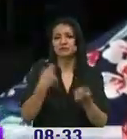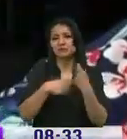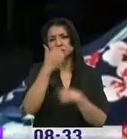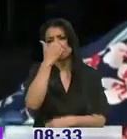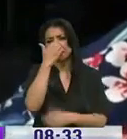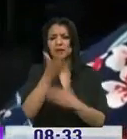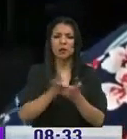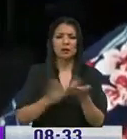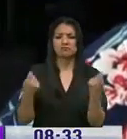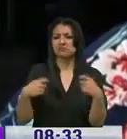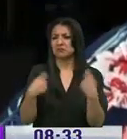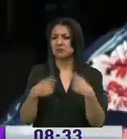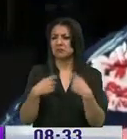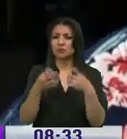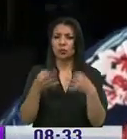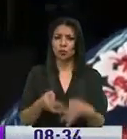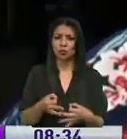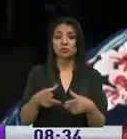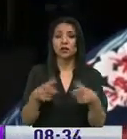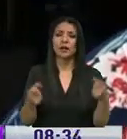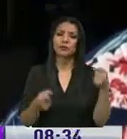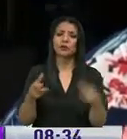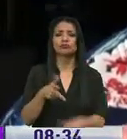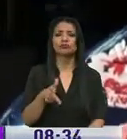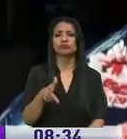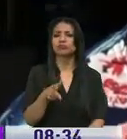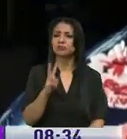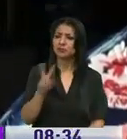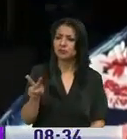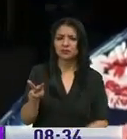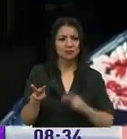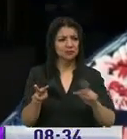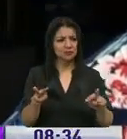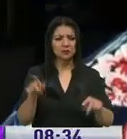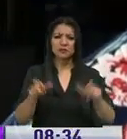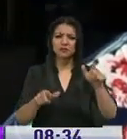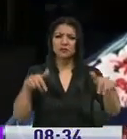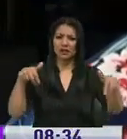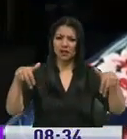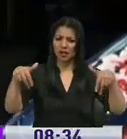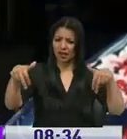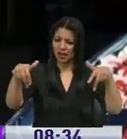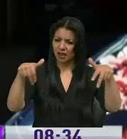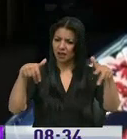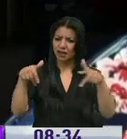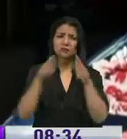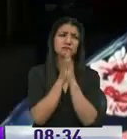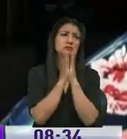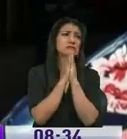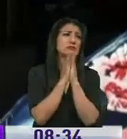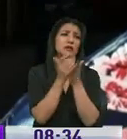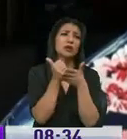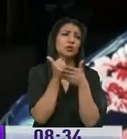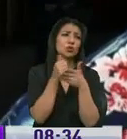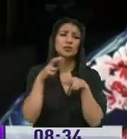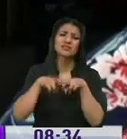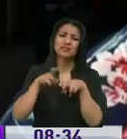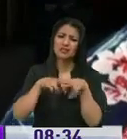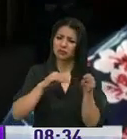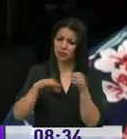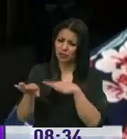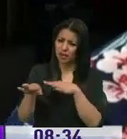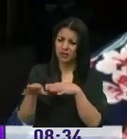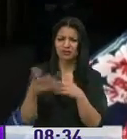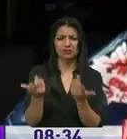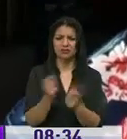cosas. Y al regresar siempre encontramos personas en el camino que ponen las manos, que están sentados por ahí, que están otros